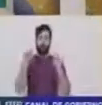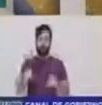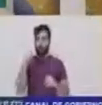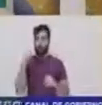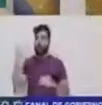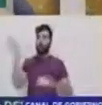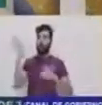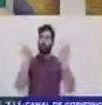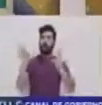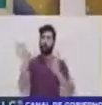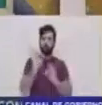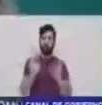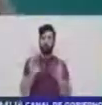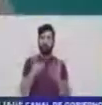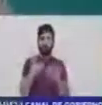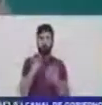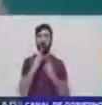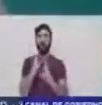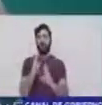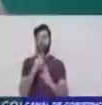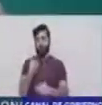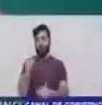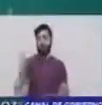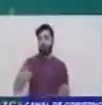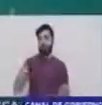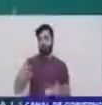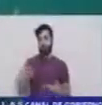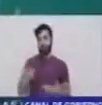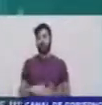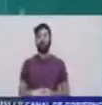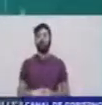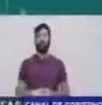nosotros podemos hallar su área o su perímetro.